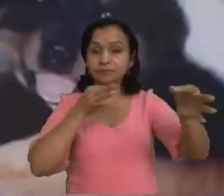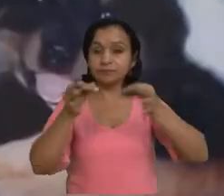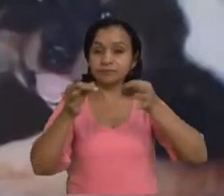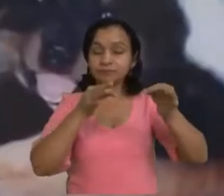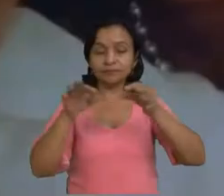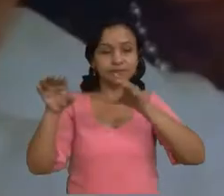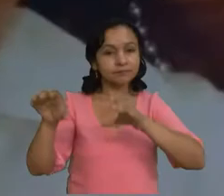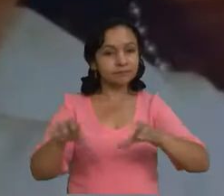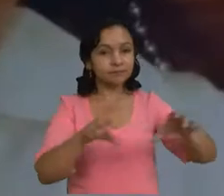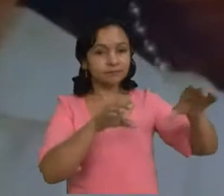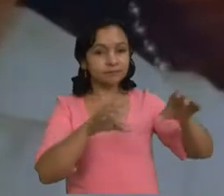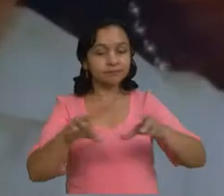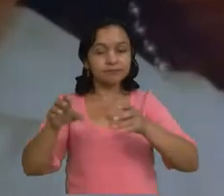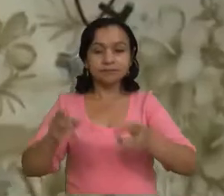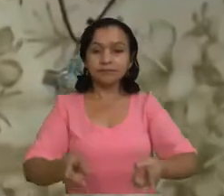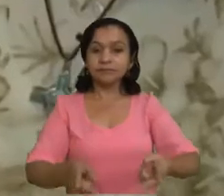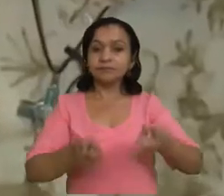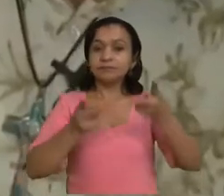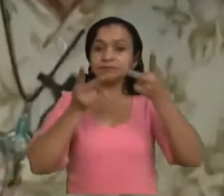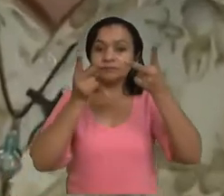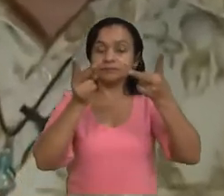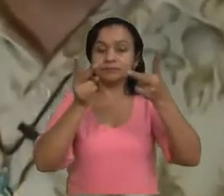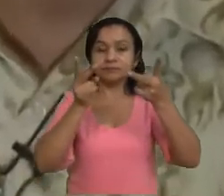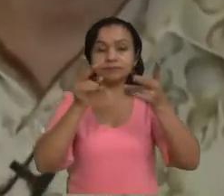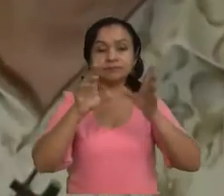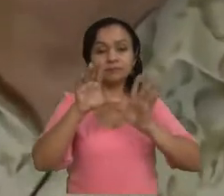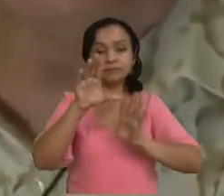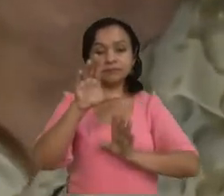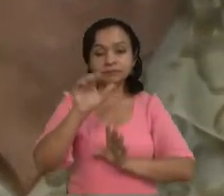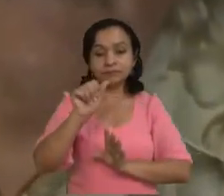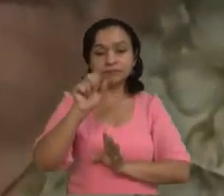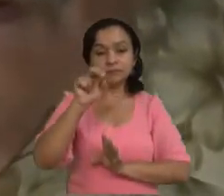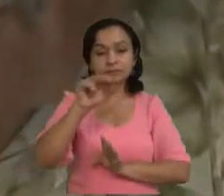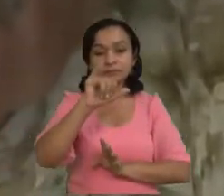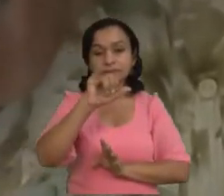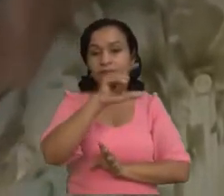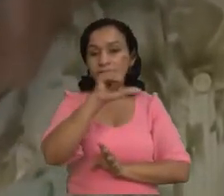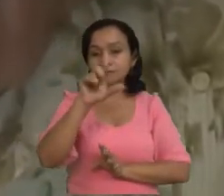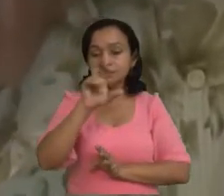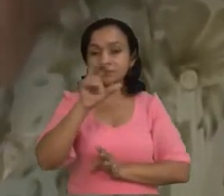de conmemoración sobre la vida y legado del ex canciller de los nicaragüenses Padre Miguel